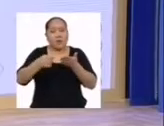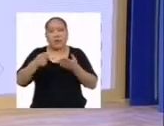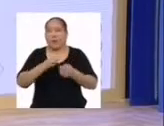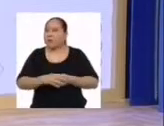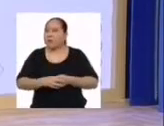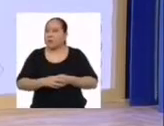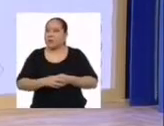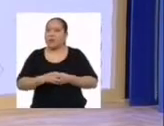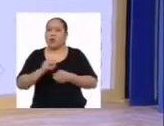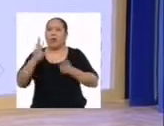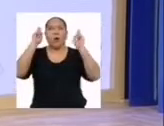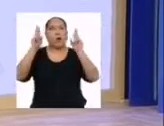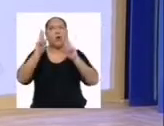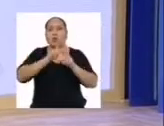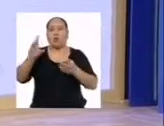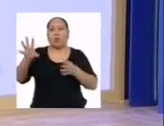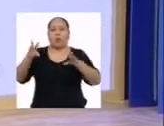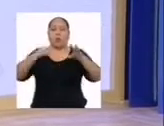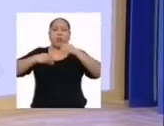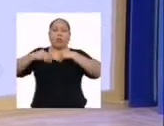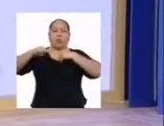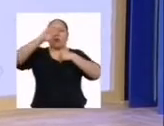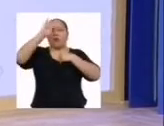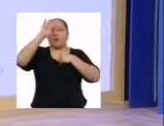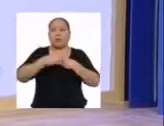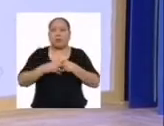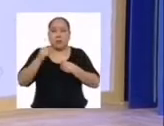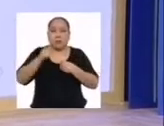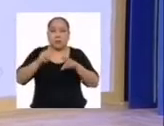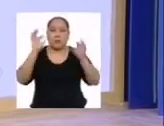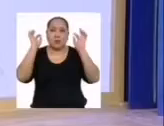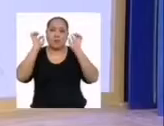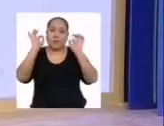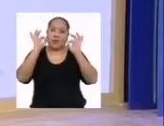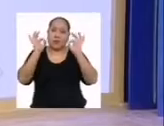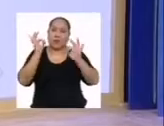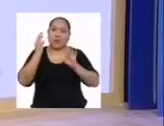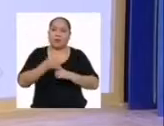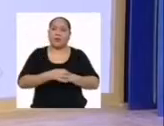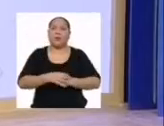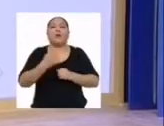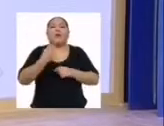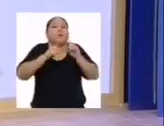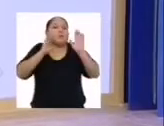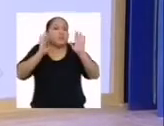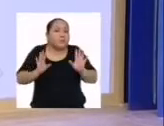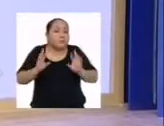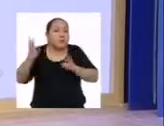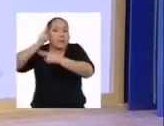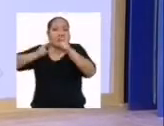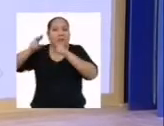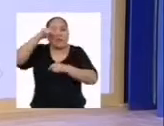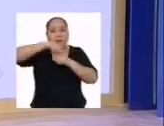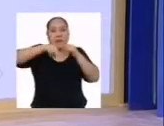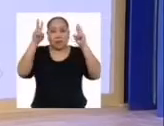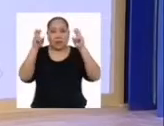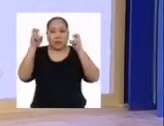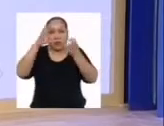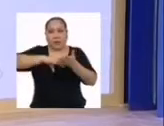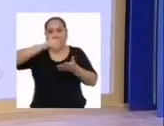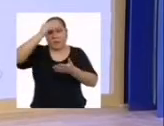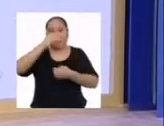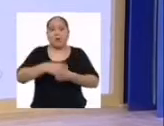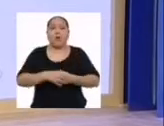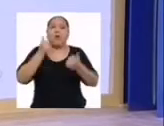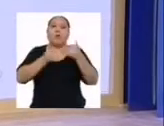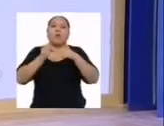Ojalá no se contagien, porque se están arriesgando y toca cuidarse. Pero bueno, volviendo al tema de aprendizaje, ¿qué